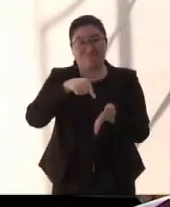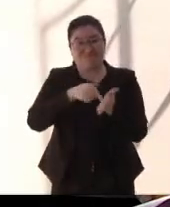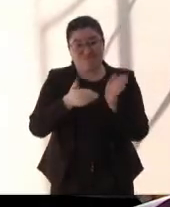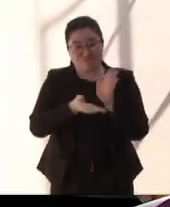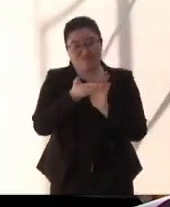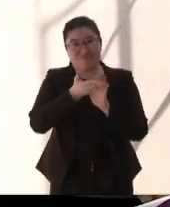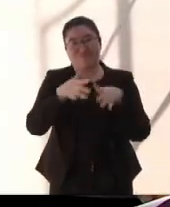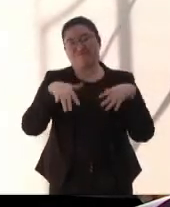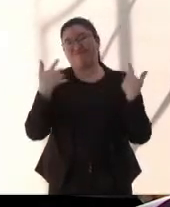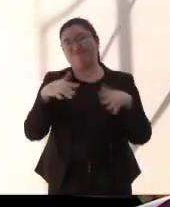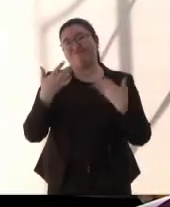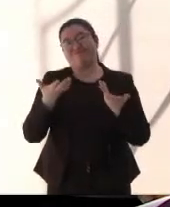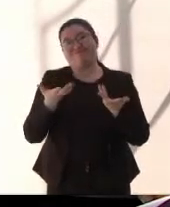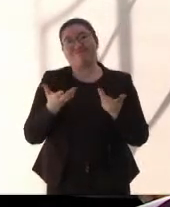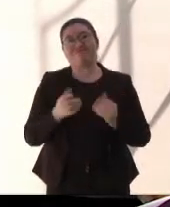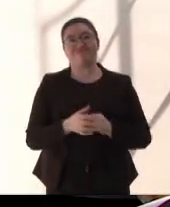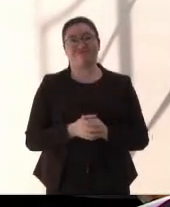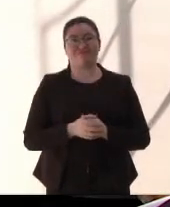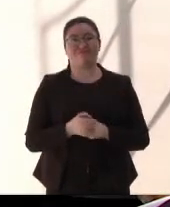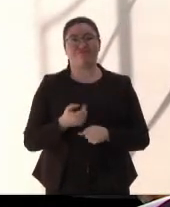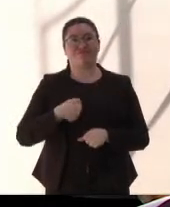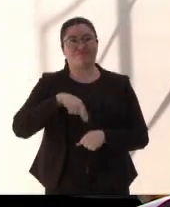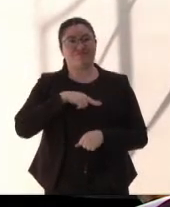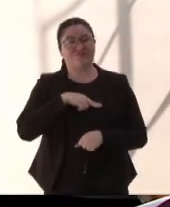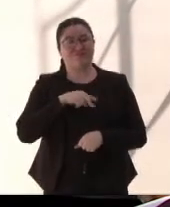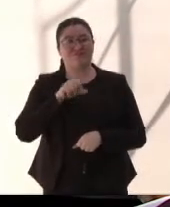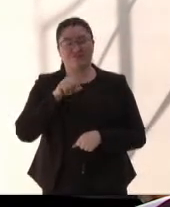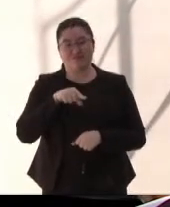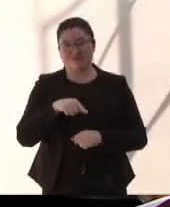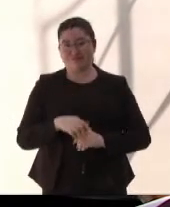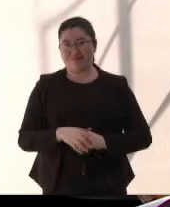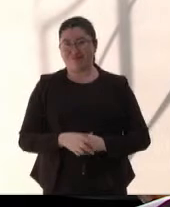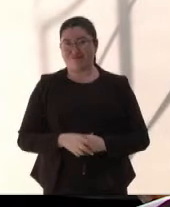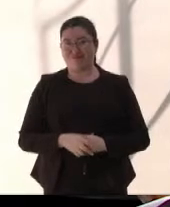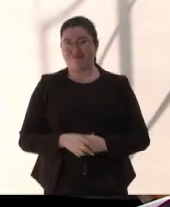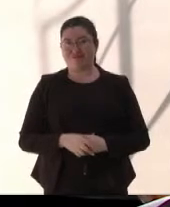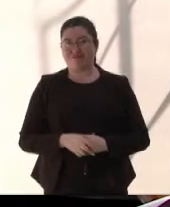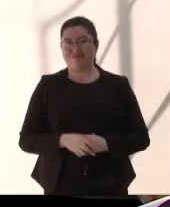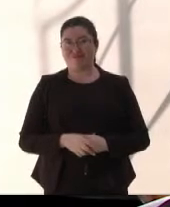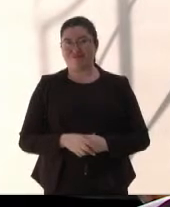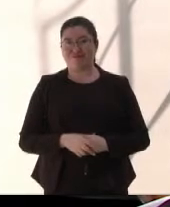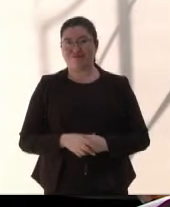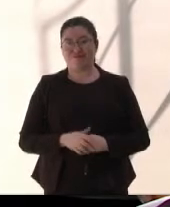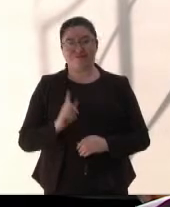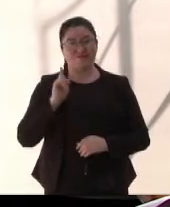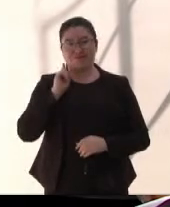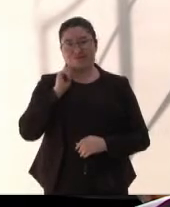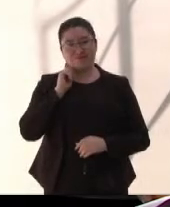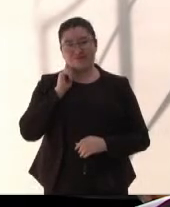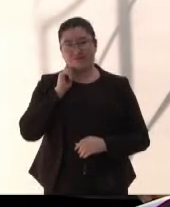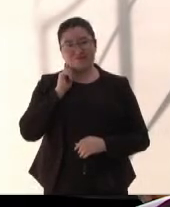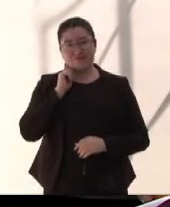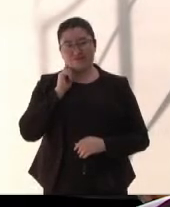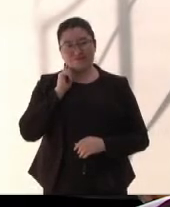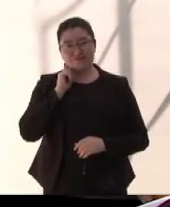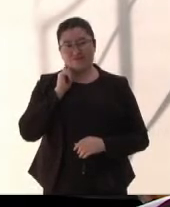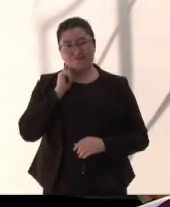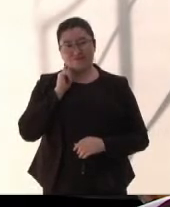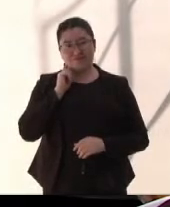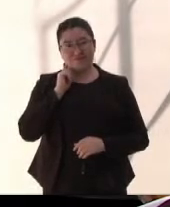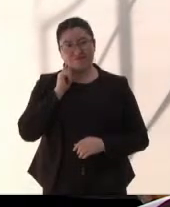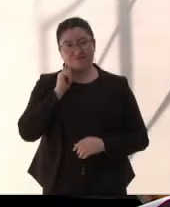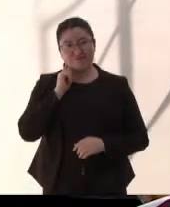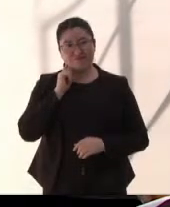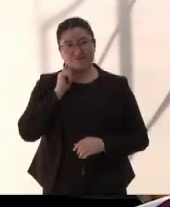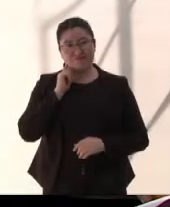¿sí? Y entonces se nos estaban deslavando algunos muros y él me salvó, ¿sí? Así que muchísimas gracias por todo el